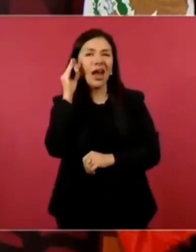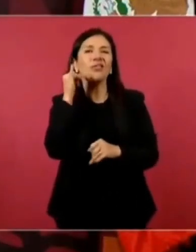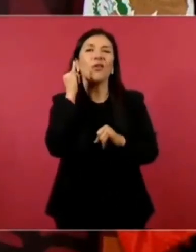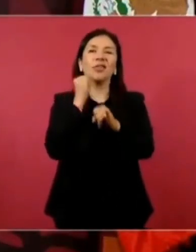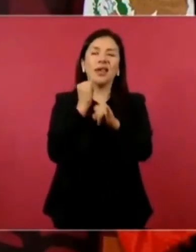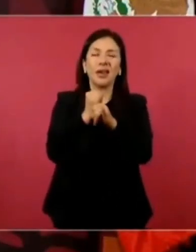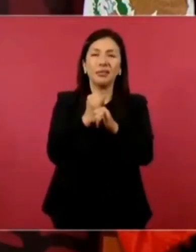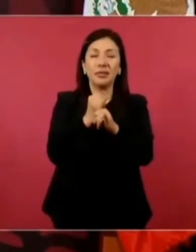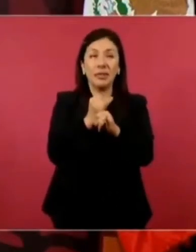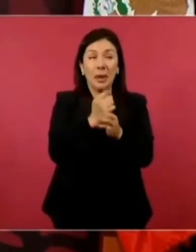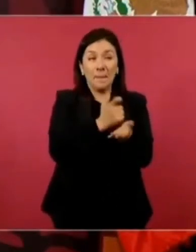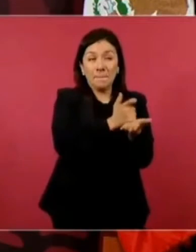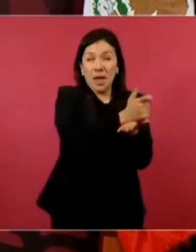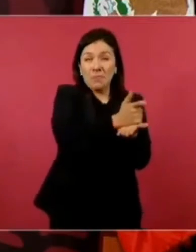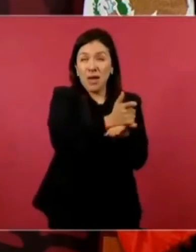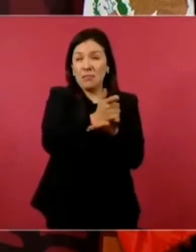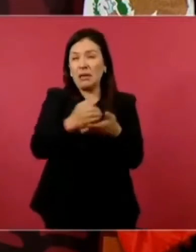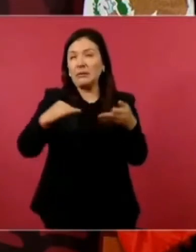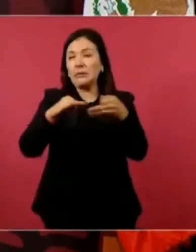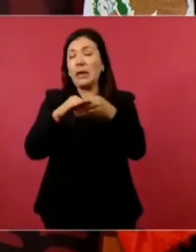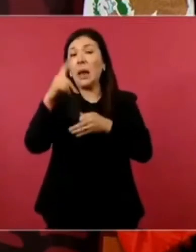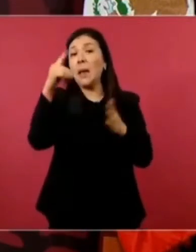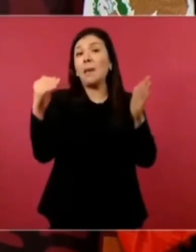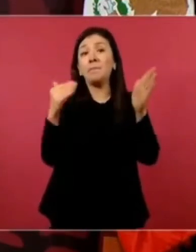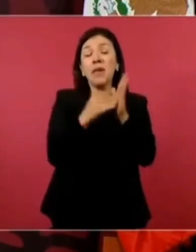1,000 millones.